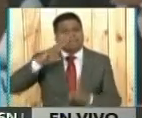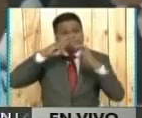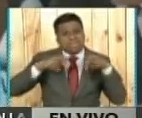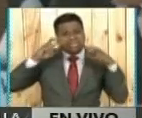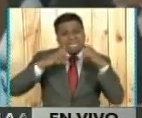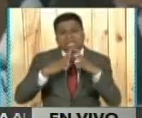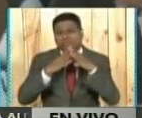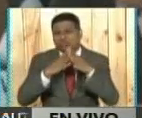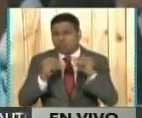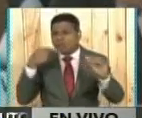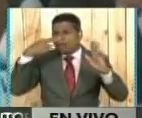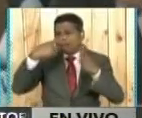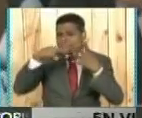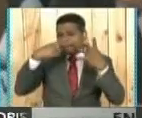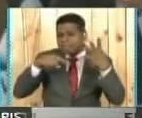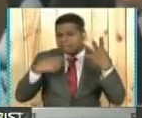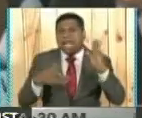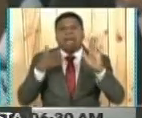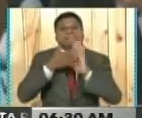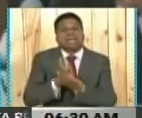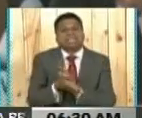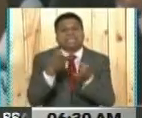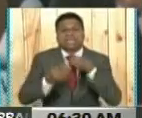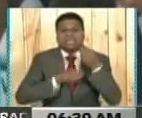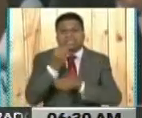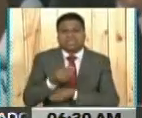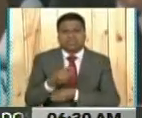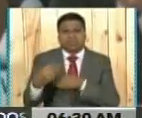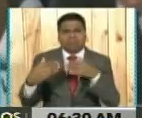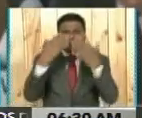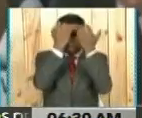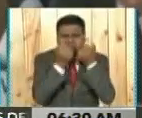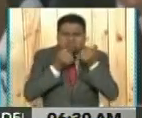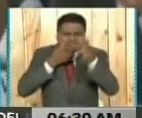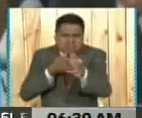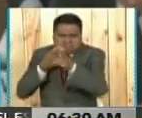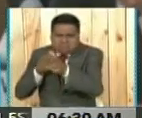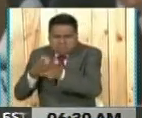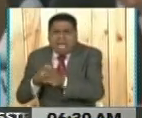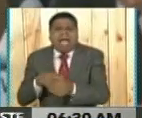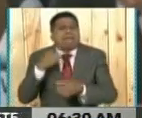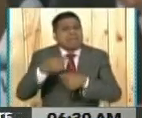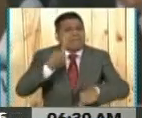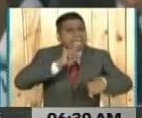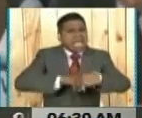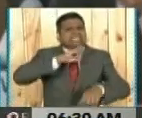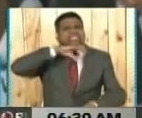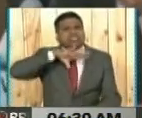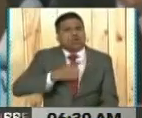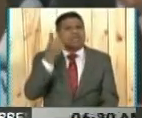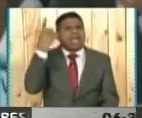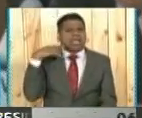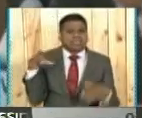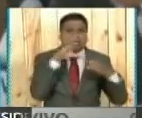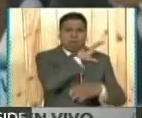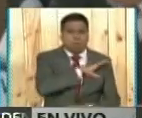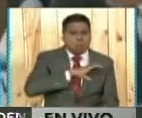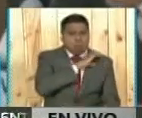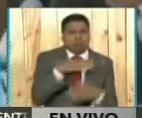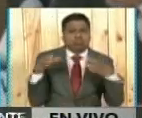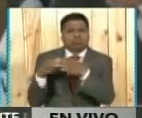las causas y las consecuencias que generó el terrorismo de Estado de ese periodo histórico. Esta comisión ubicó